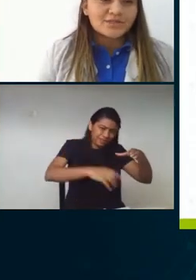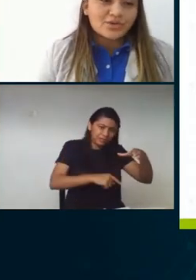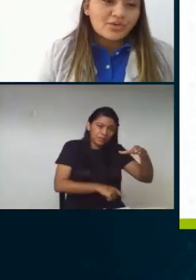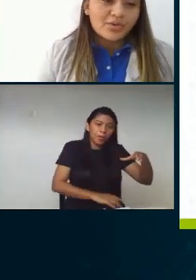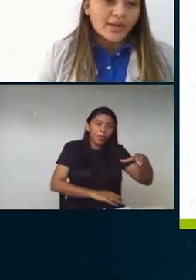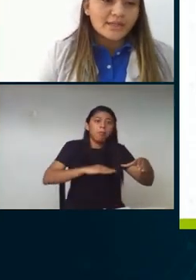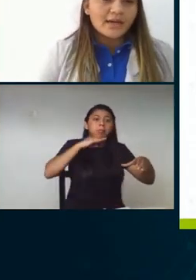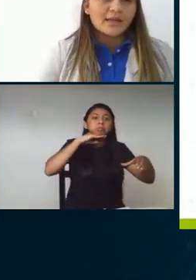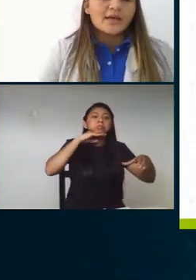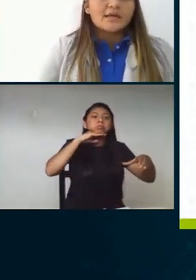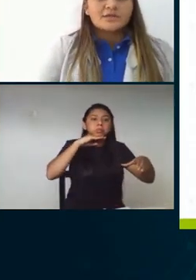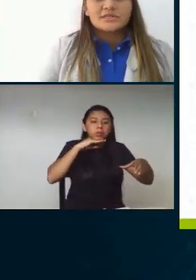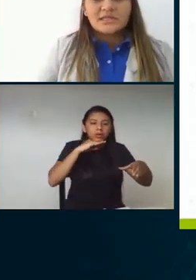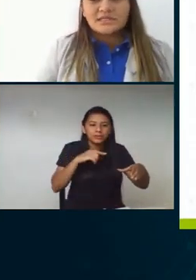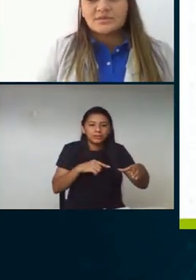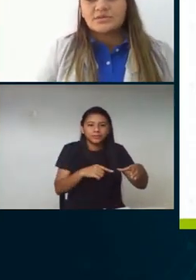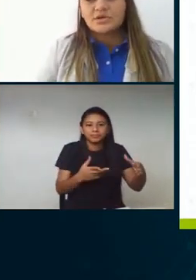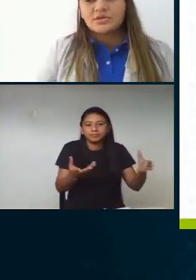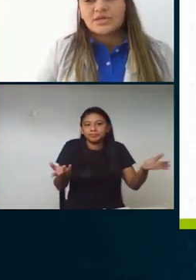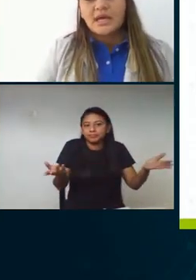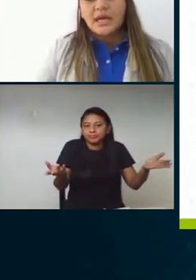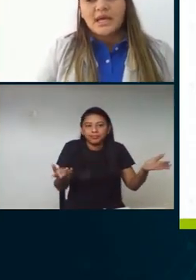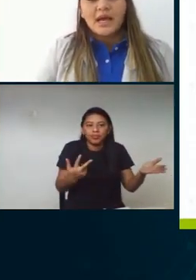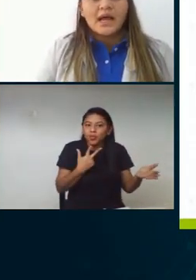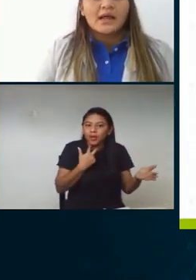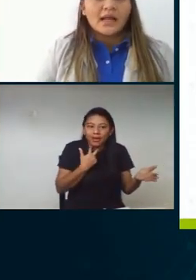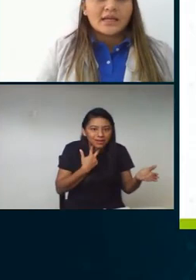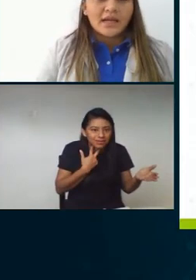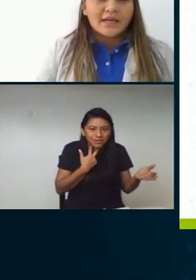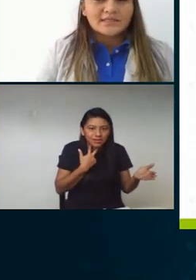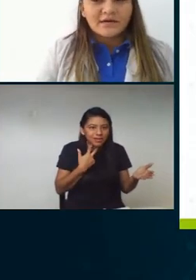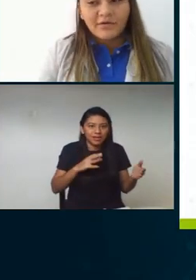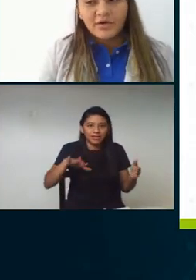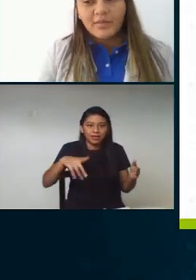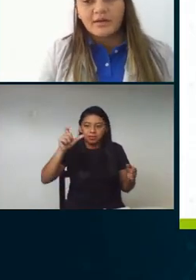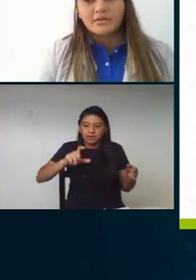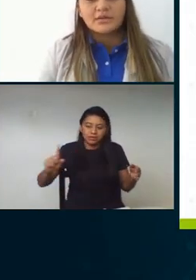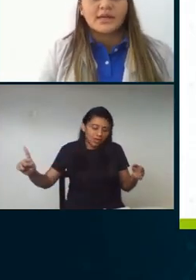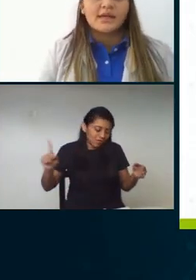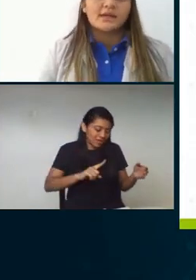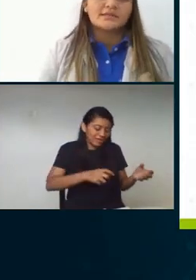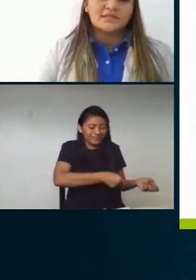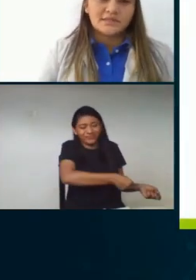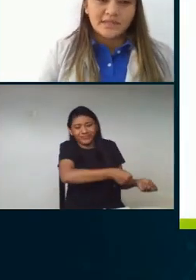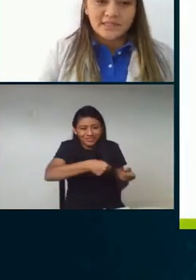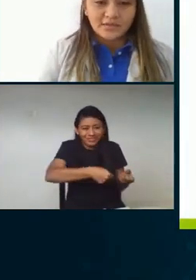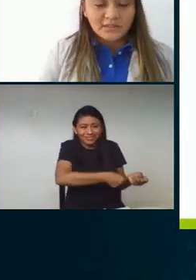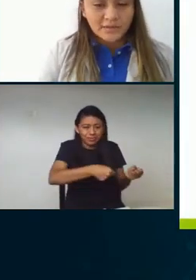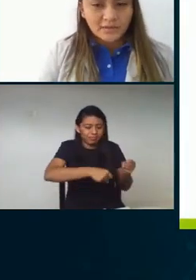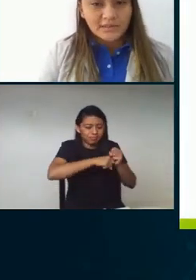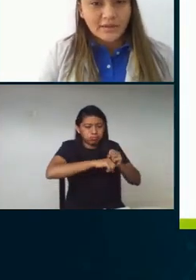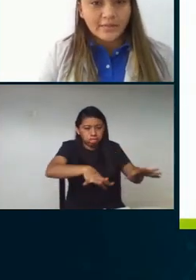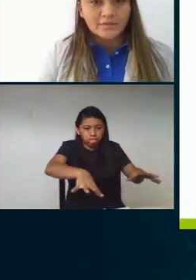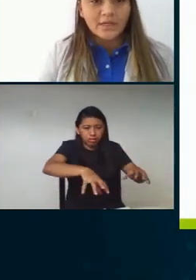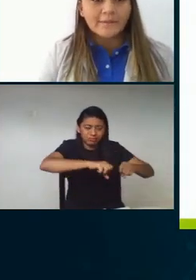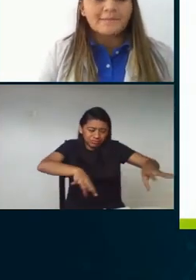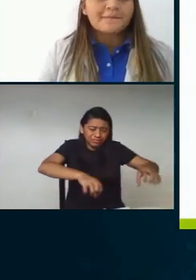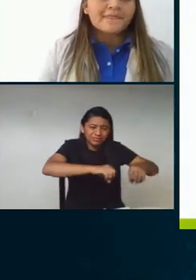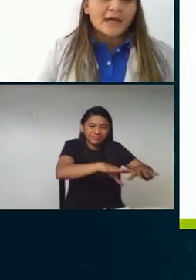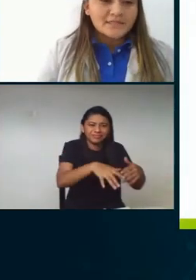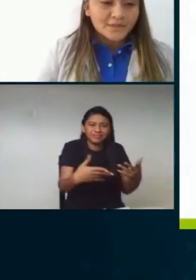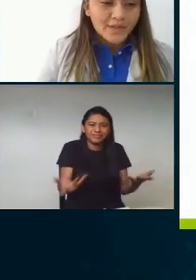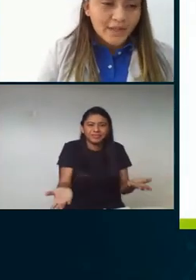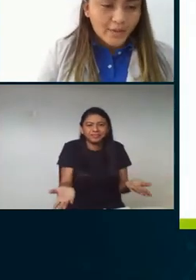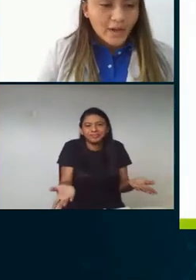de la separación no hay nada. Entonces, ¿qué hacemos nosotros? Al crear esta forma, sensibilizando a las personas, sabemos